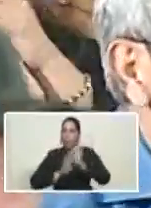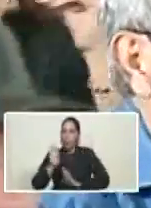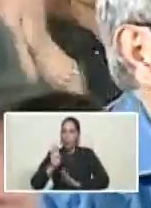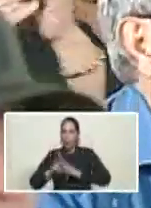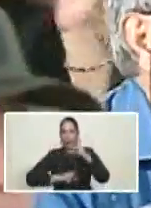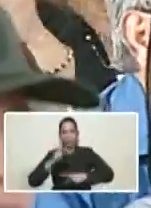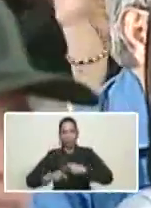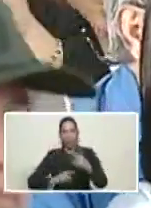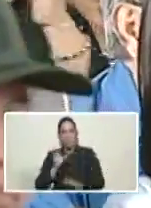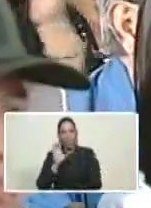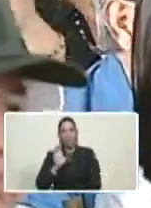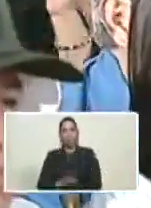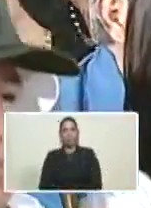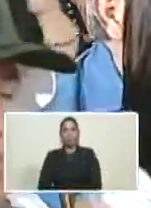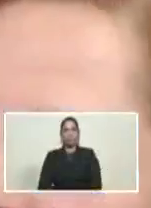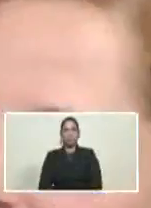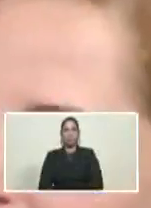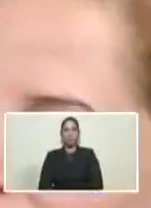país.